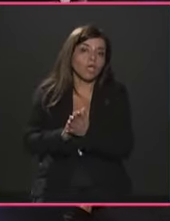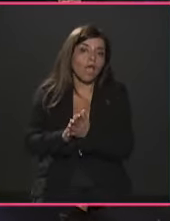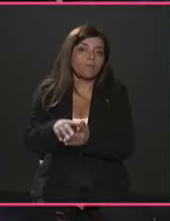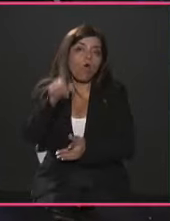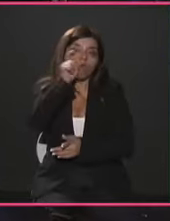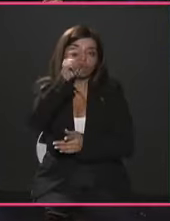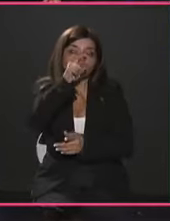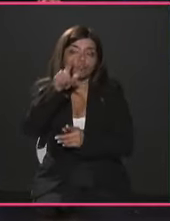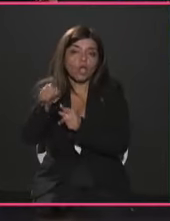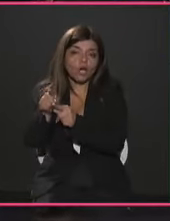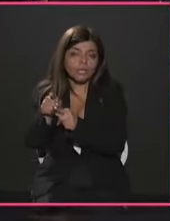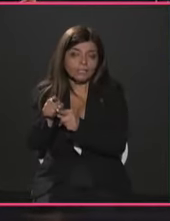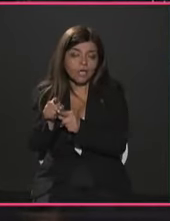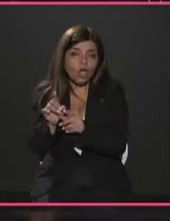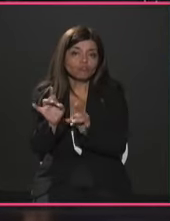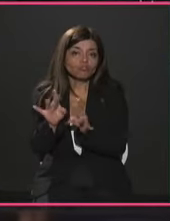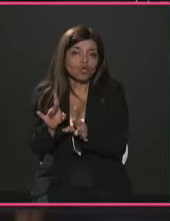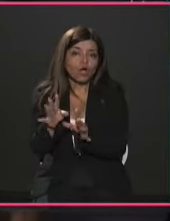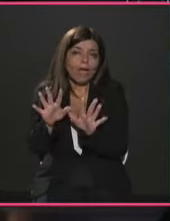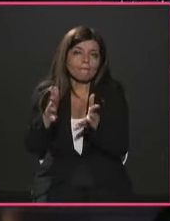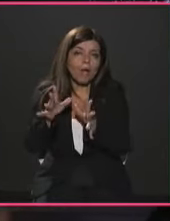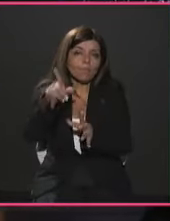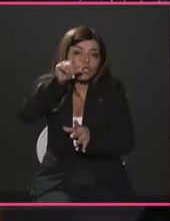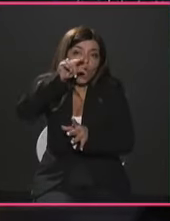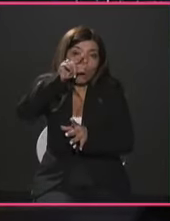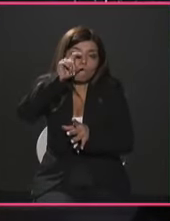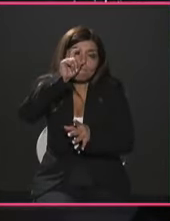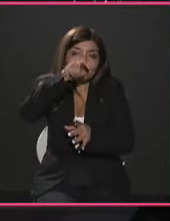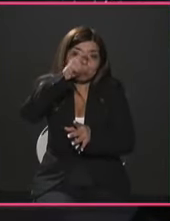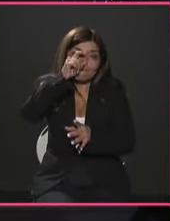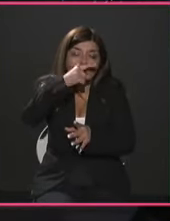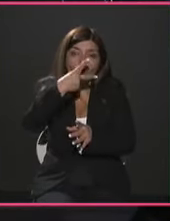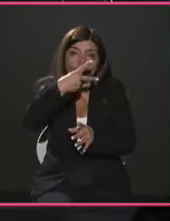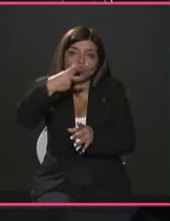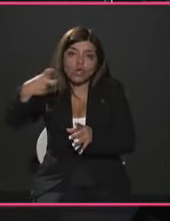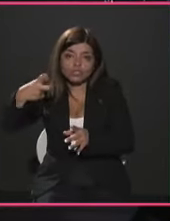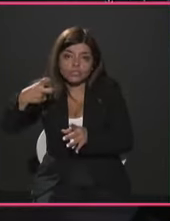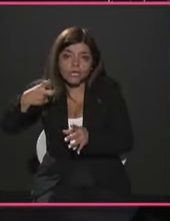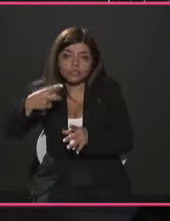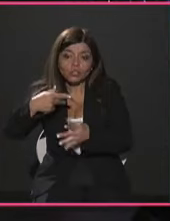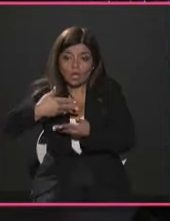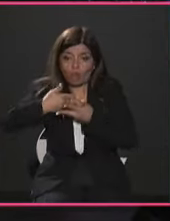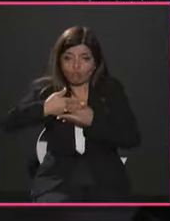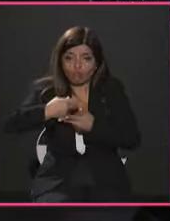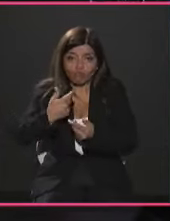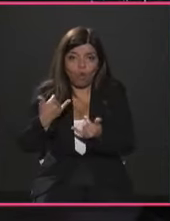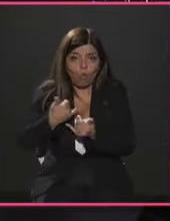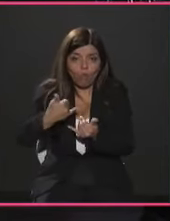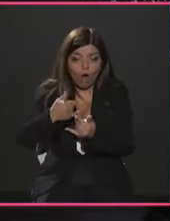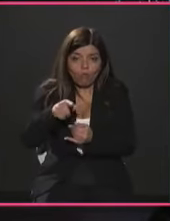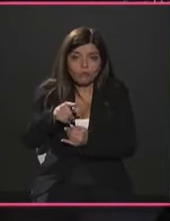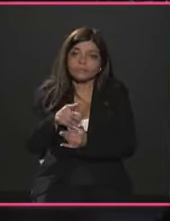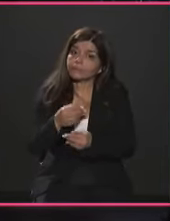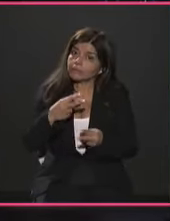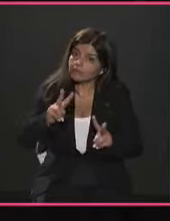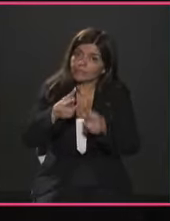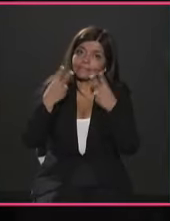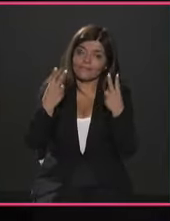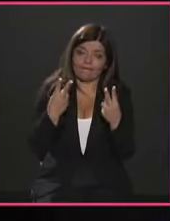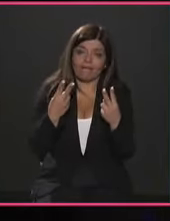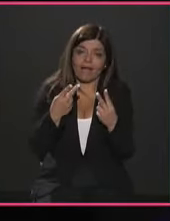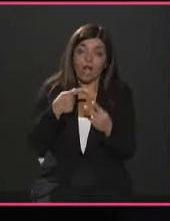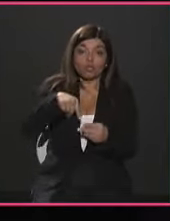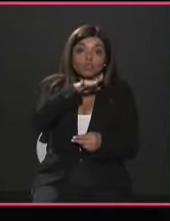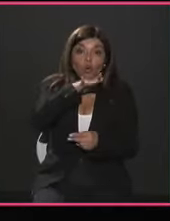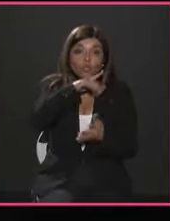kakapo que solamente quedan como 200 individuos en todo el mundo Así que cada puy lo cuenta nosotros podemos utilizar